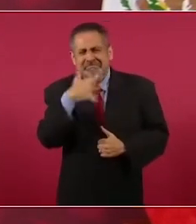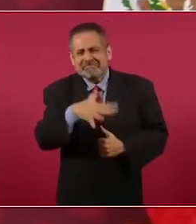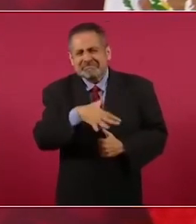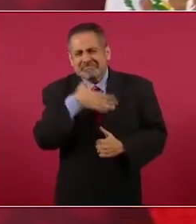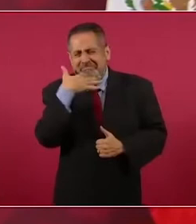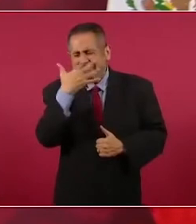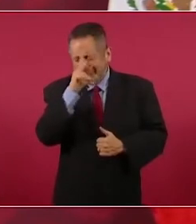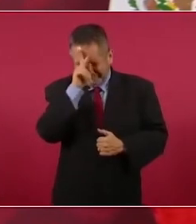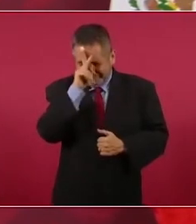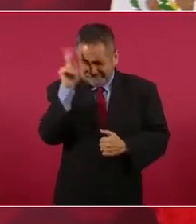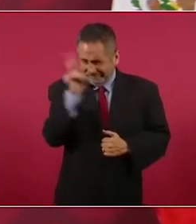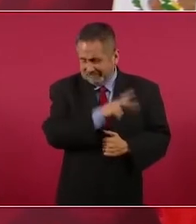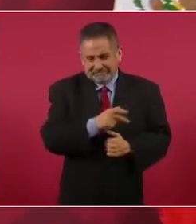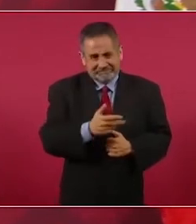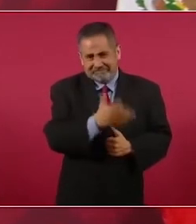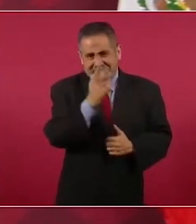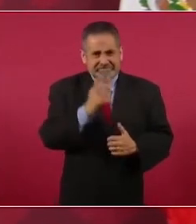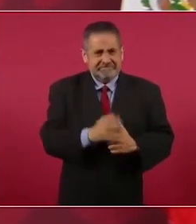corruptazos.